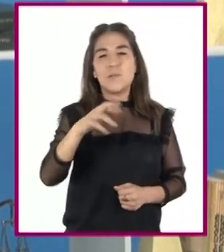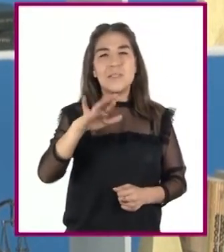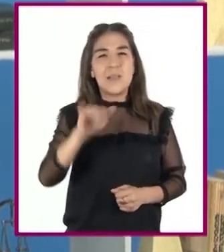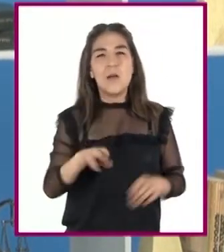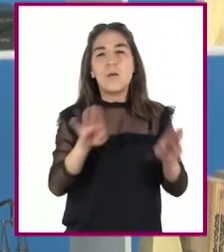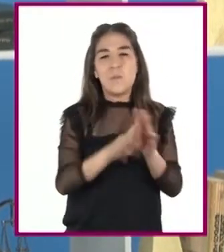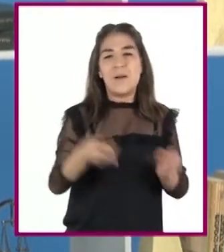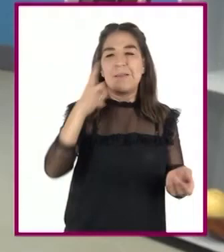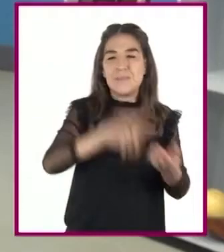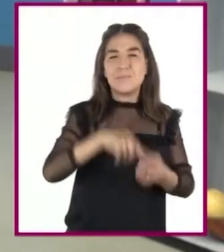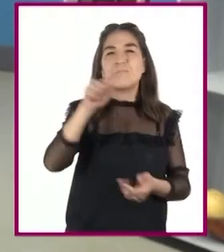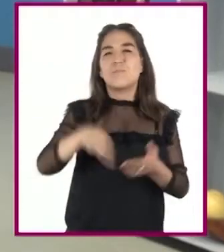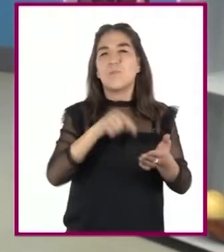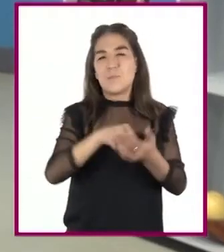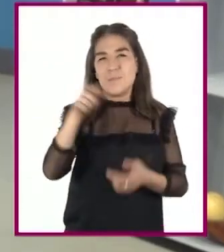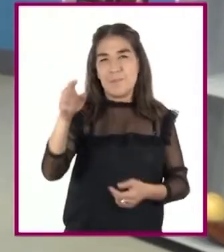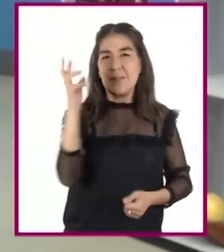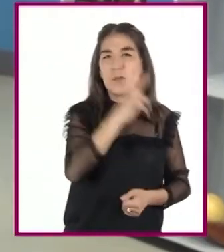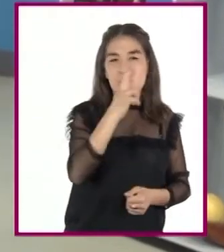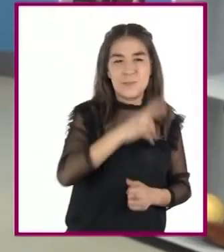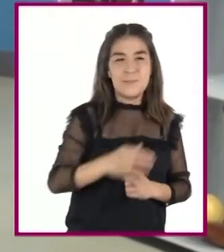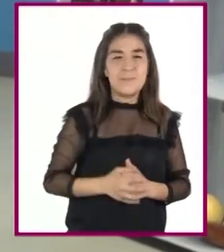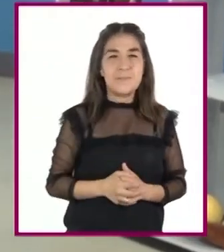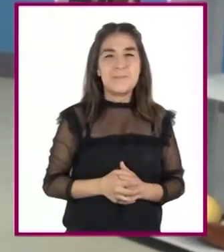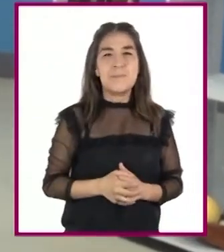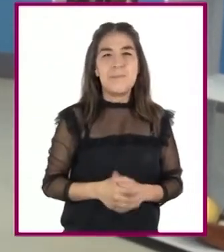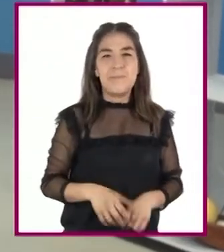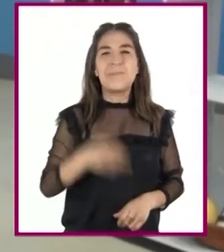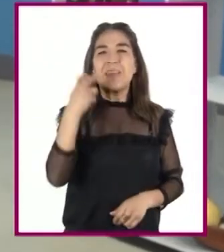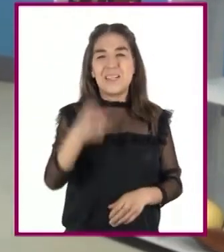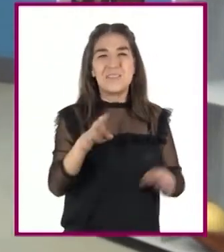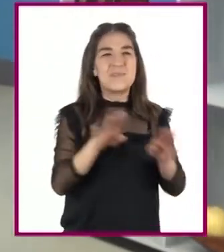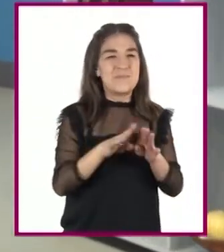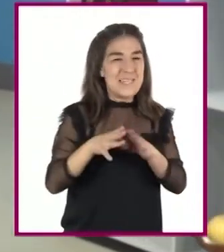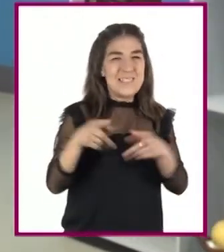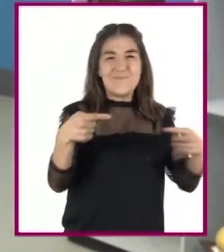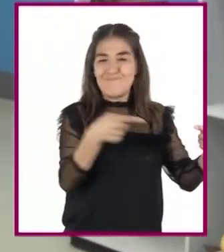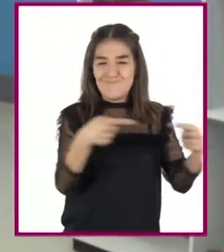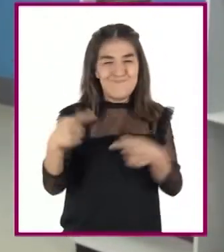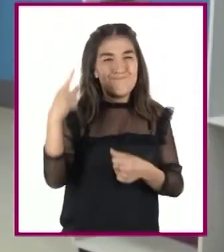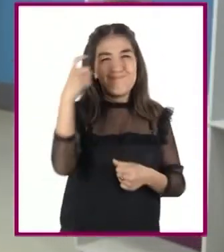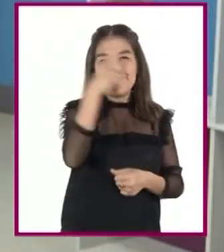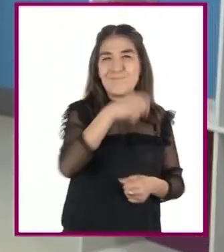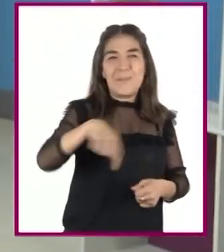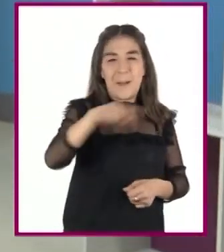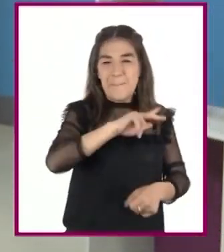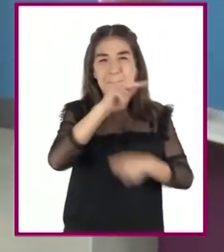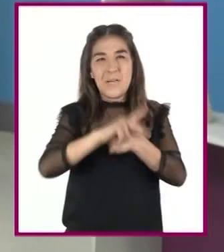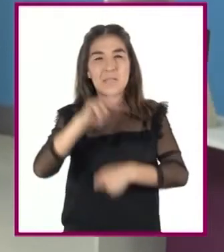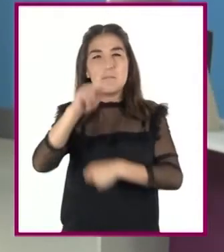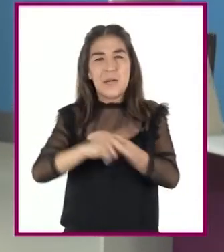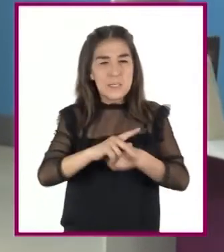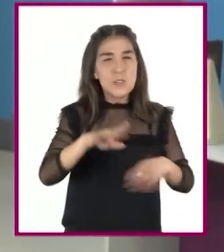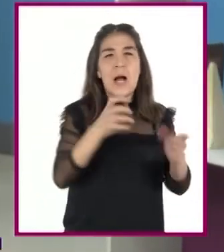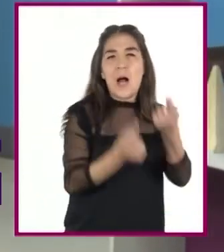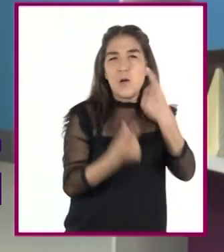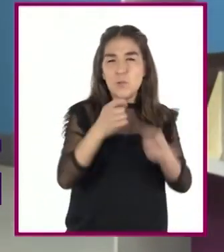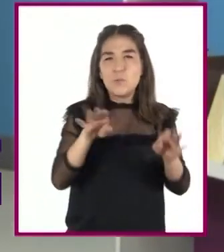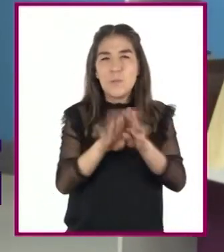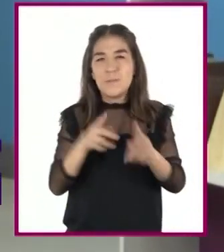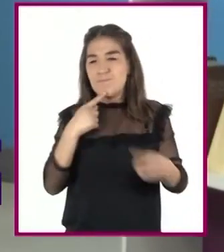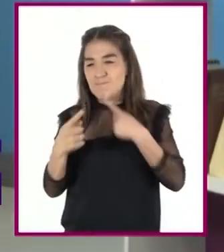Rusia en la península. En este ambiente de tensión, las naciones hicieron alianzas.